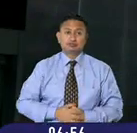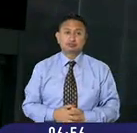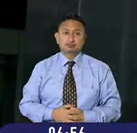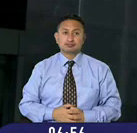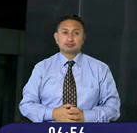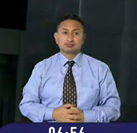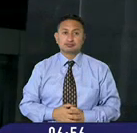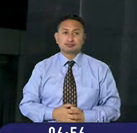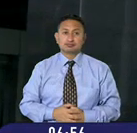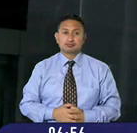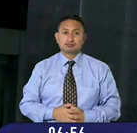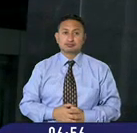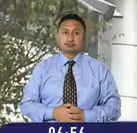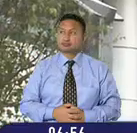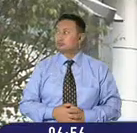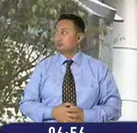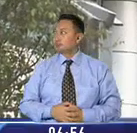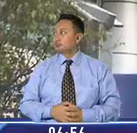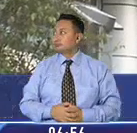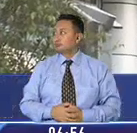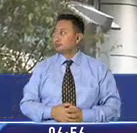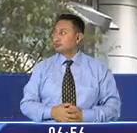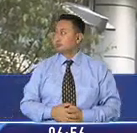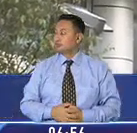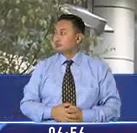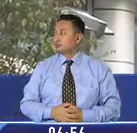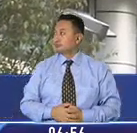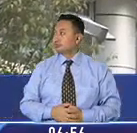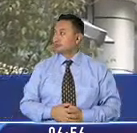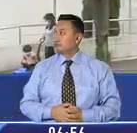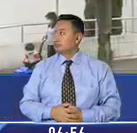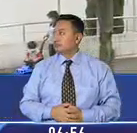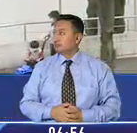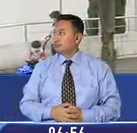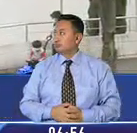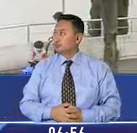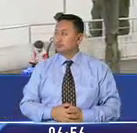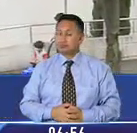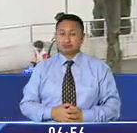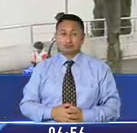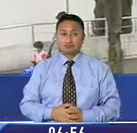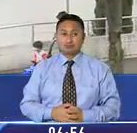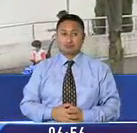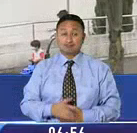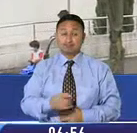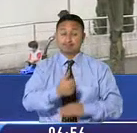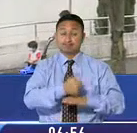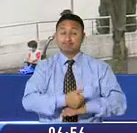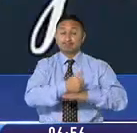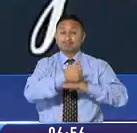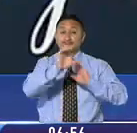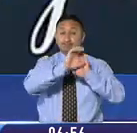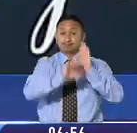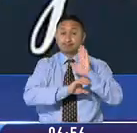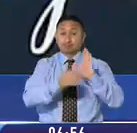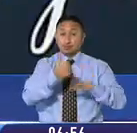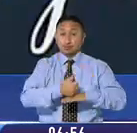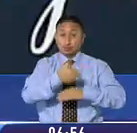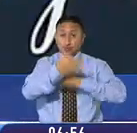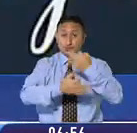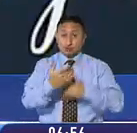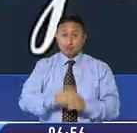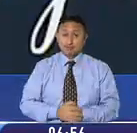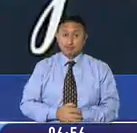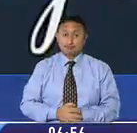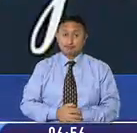El Consejo de la Judicatura ha fijado la mirada en la Corte Constitucional, ya que un fallo suyo le podría poner en apuros. Recordamos el